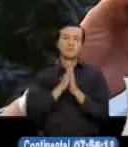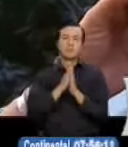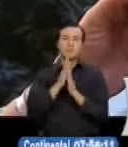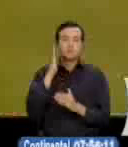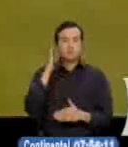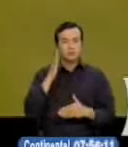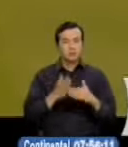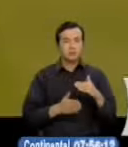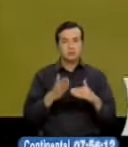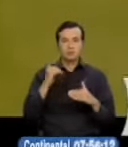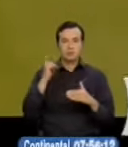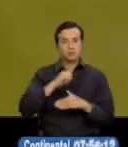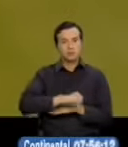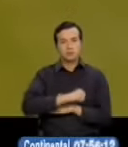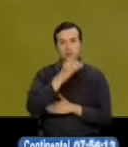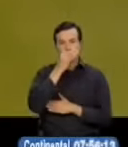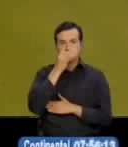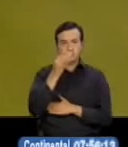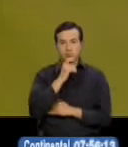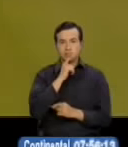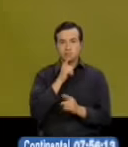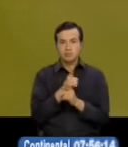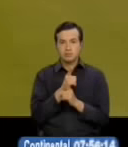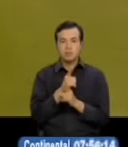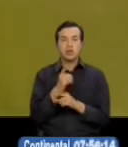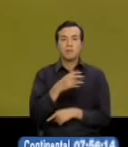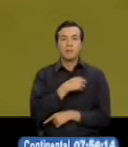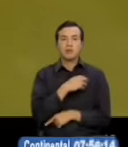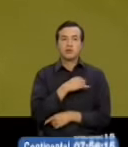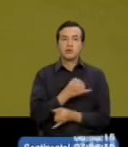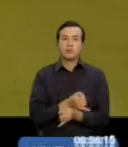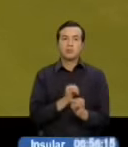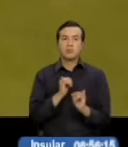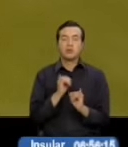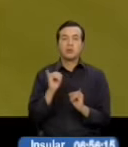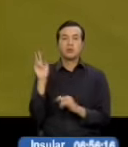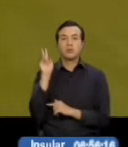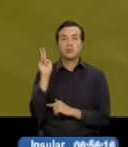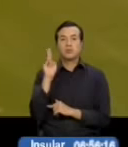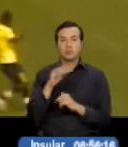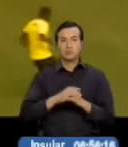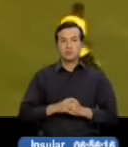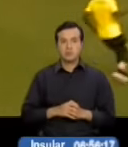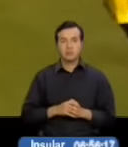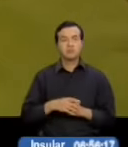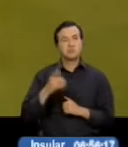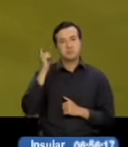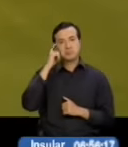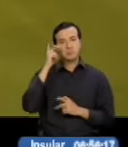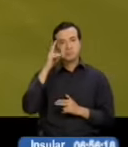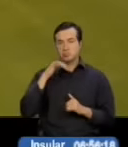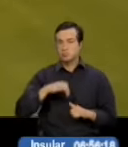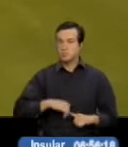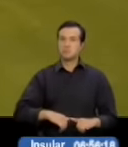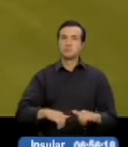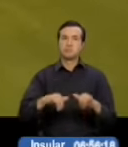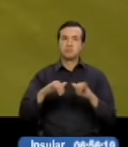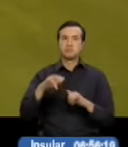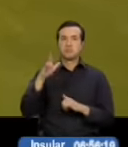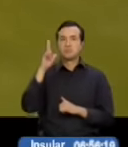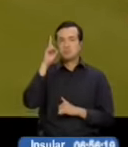Creo que la tenemos que ganar sí o sí. ¿Cómo será Barcelona ante Independiente el viernes? Bueno, creo que mostrar lo mismo que se ha venido mostrando. Creo